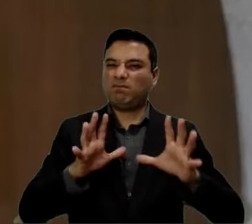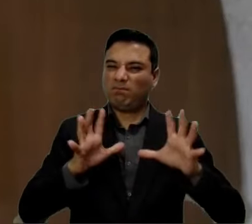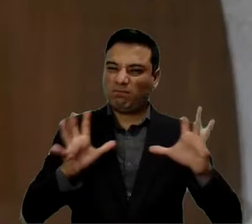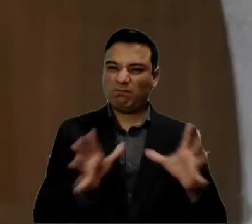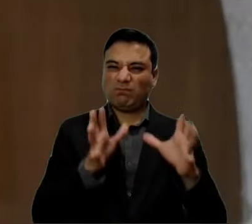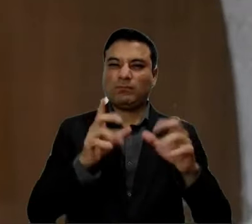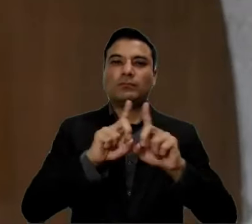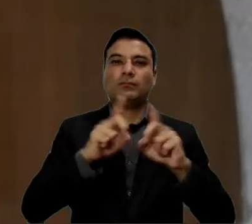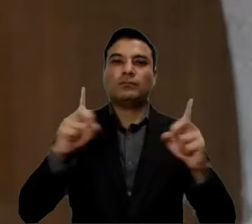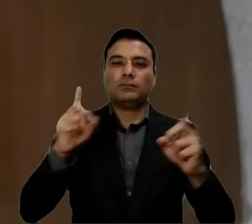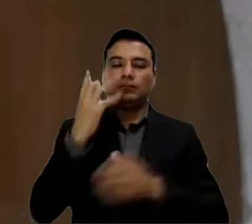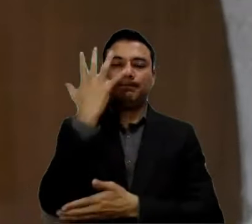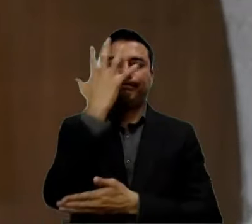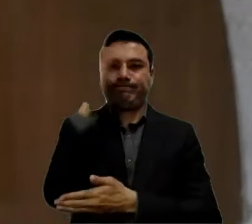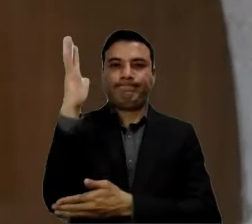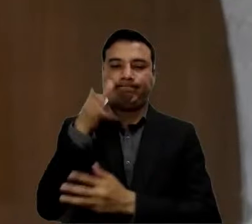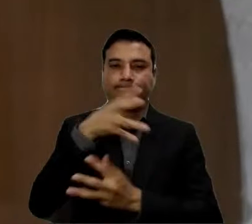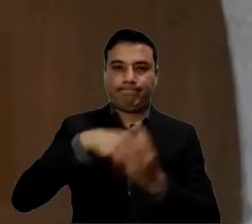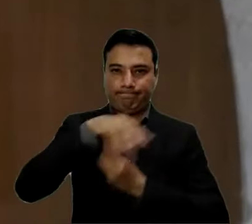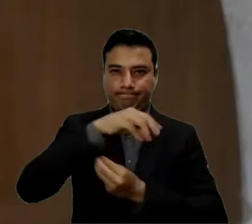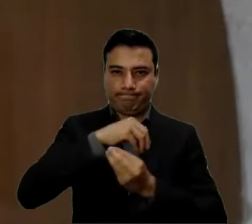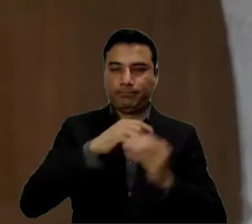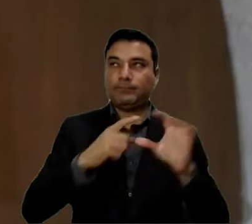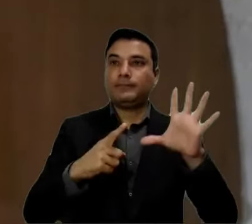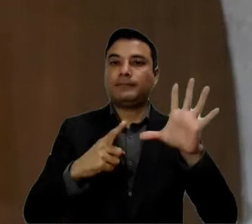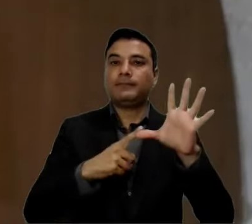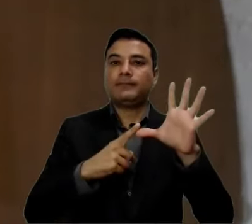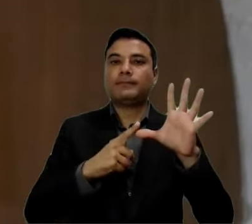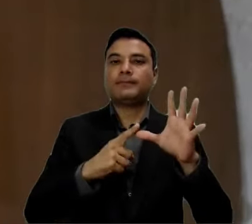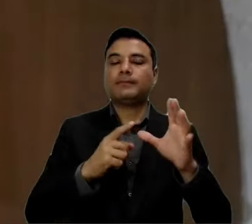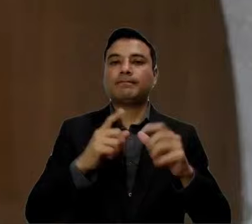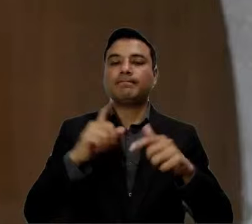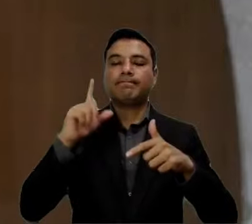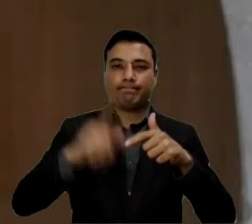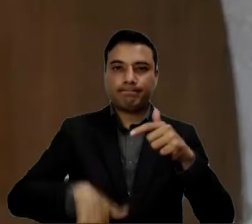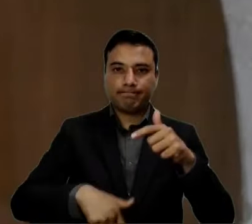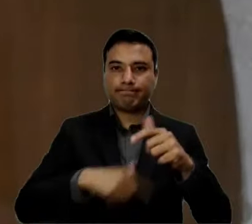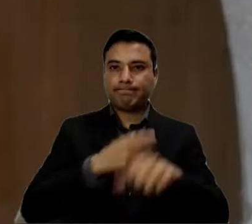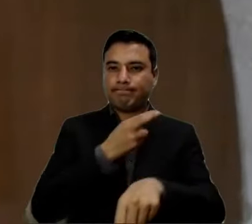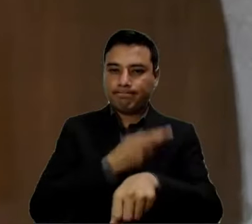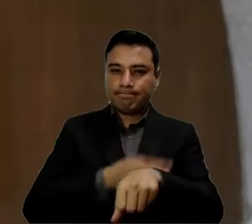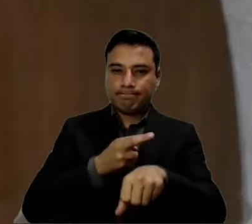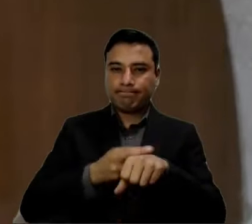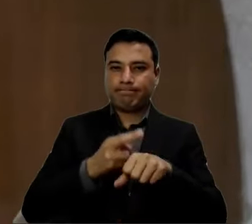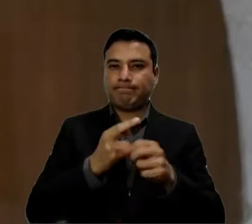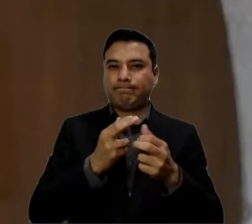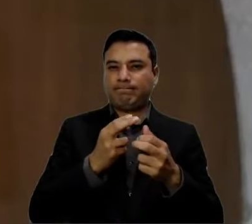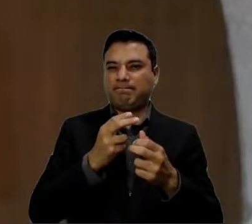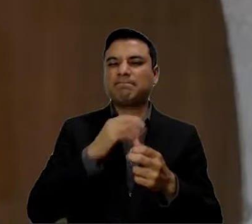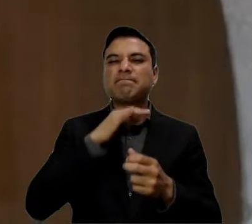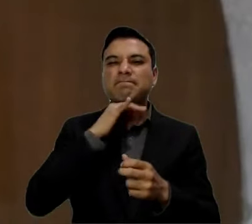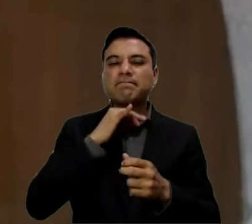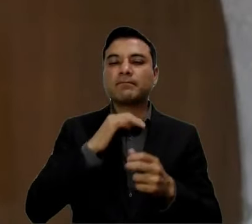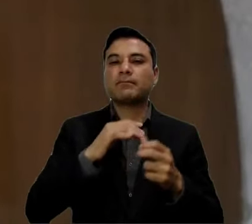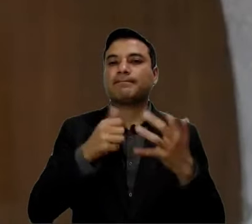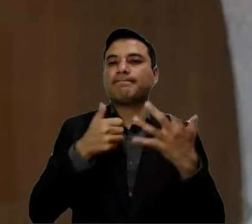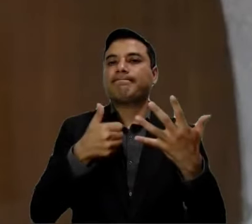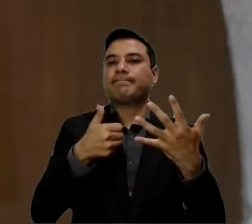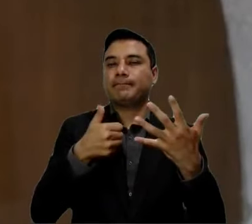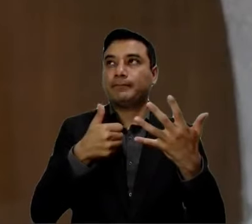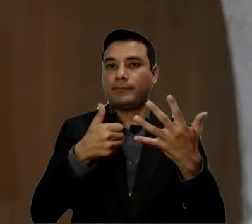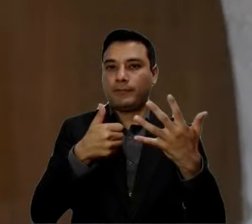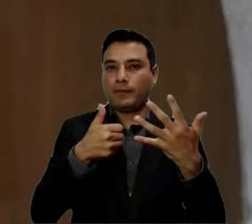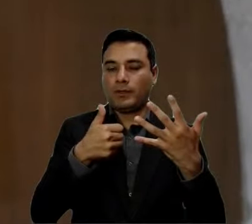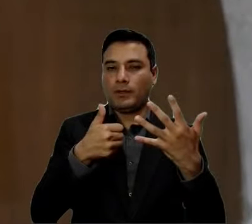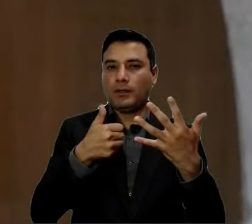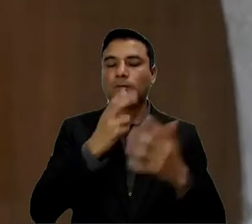desarrollo forestal sostenible. Libro quinto, de la prevención y gestión integral de residuos. Libro sexto, de la preservación